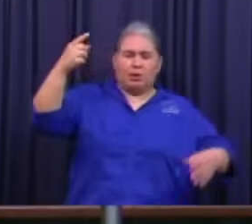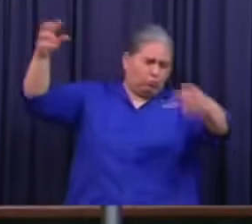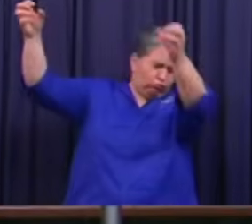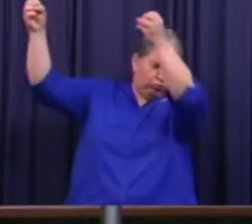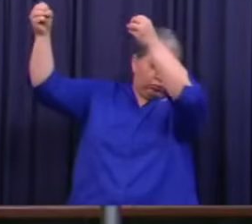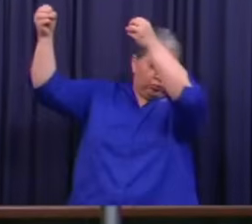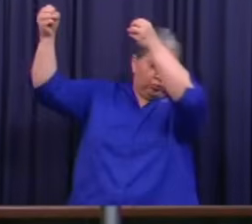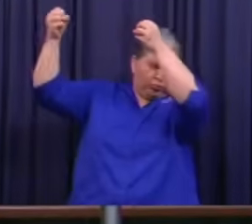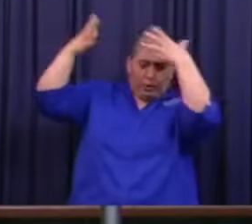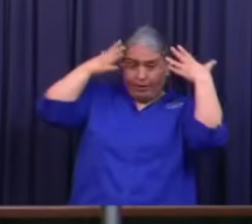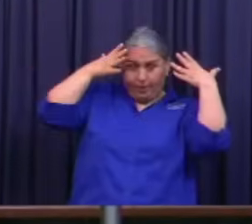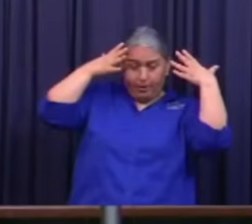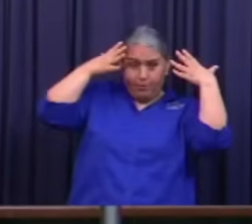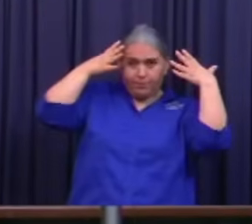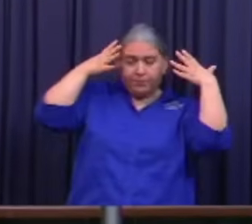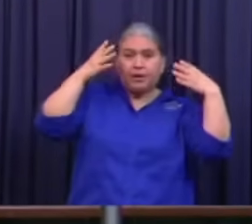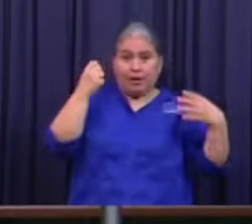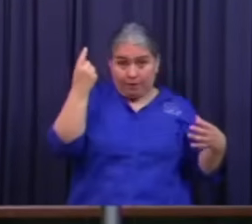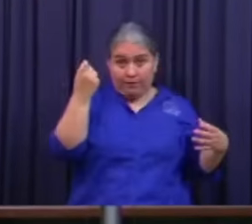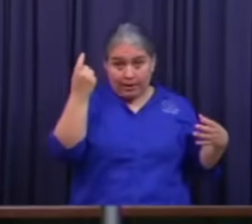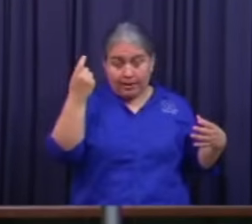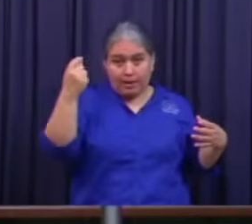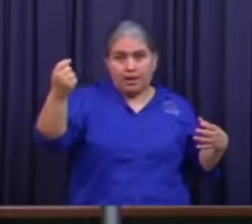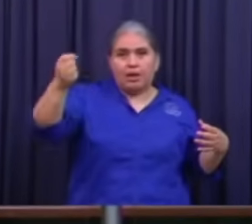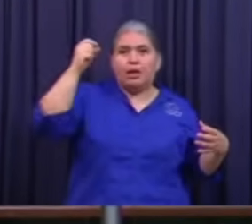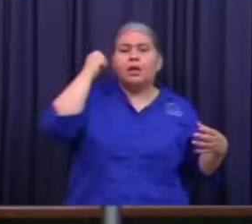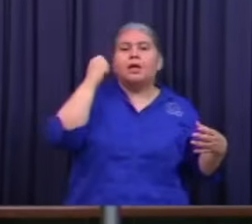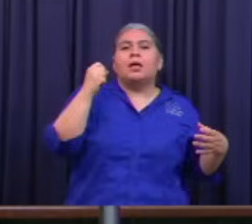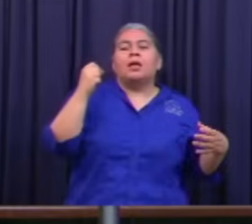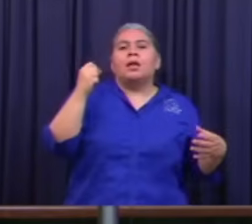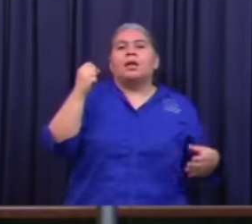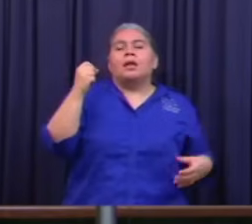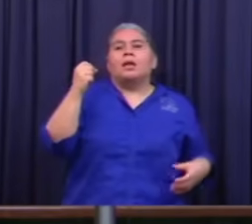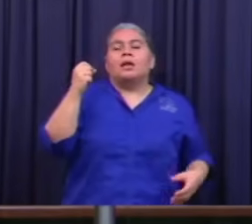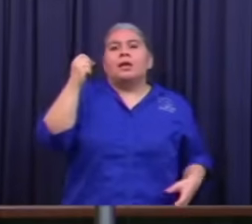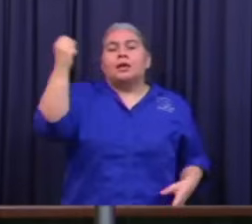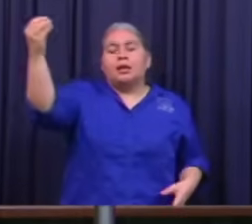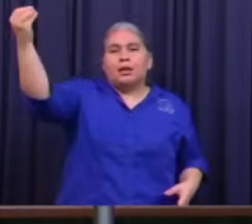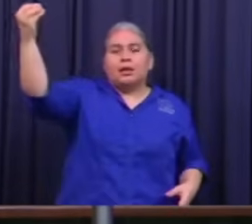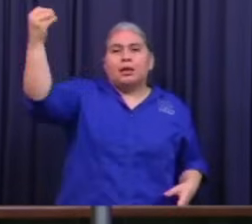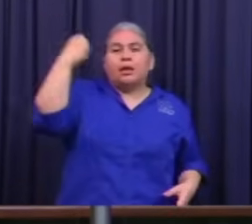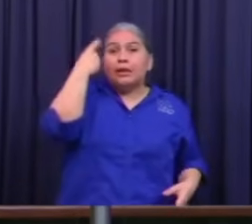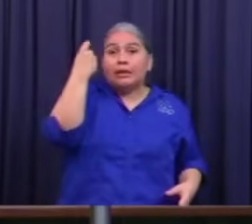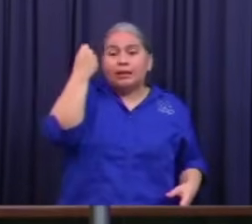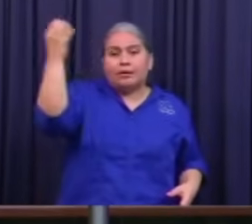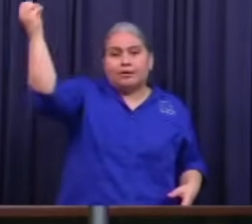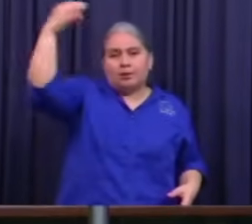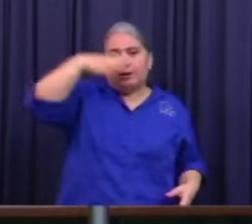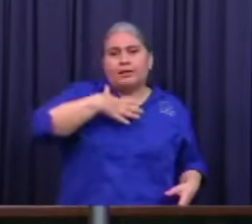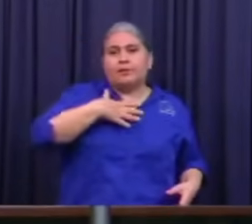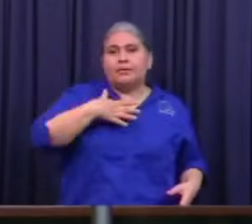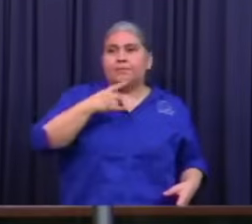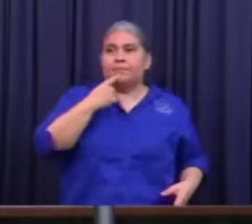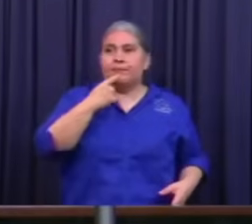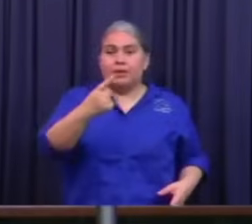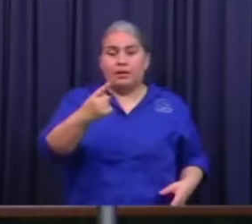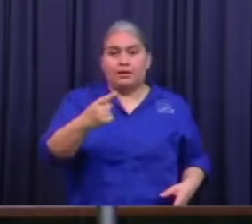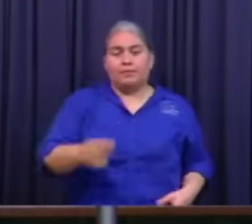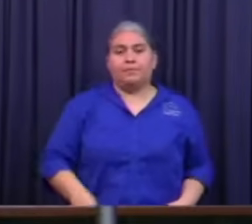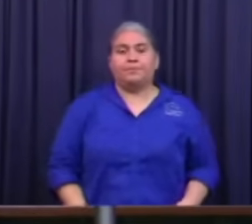he entendido completamente fue de la siguiente manera es muy vergonzoso para mí